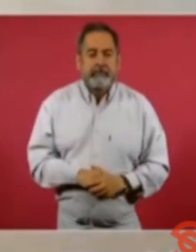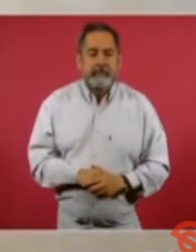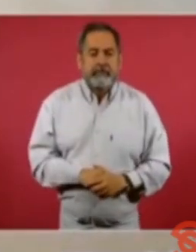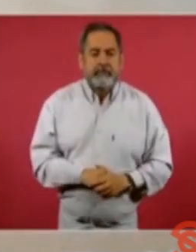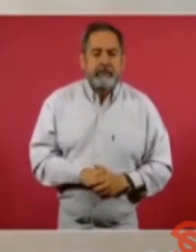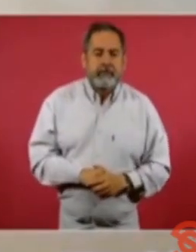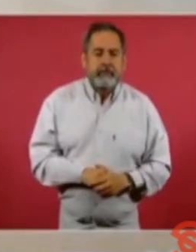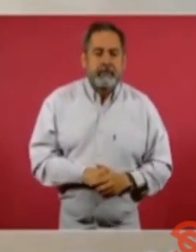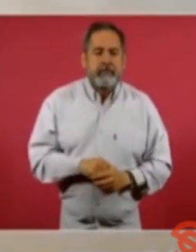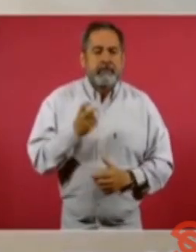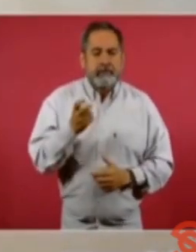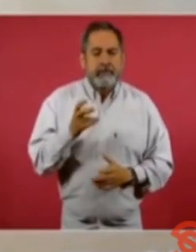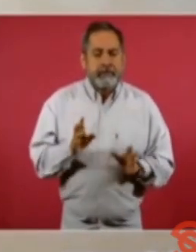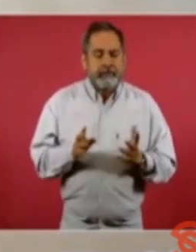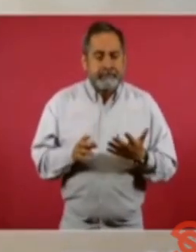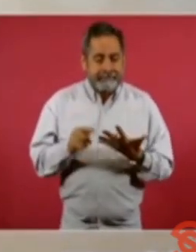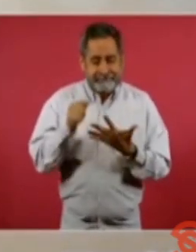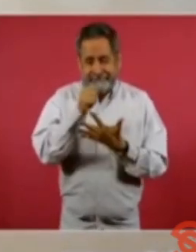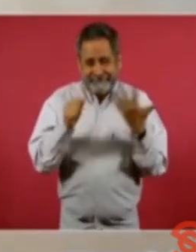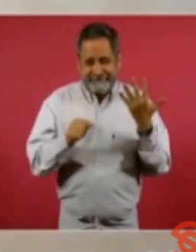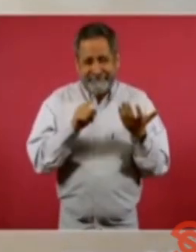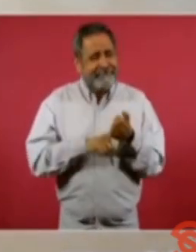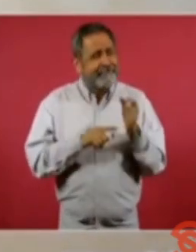Entonces, todo es